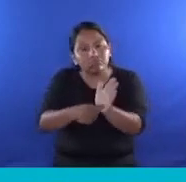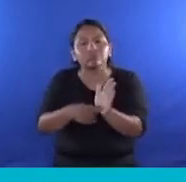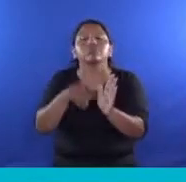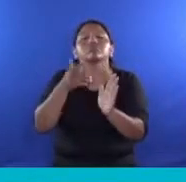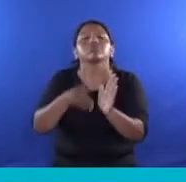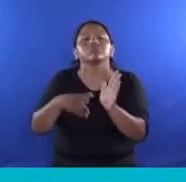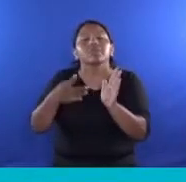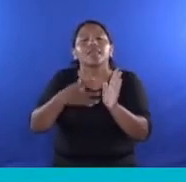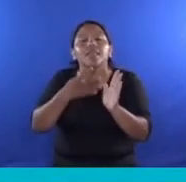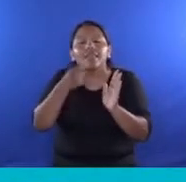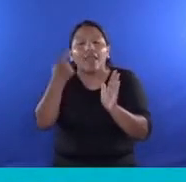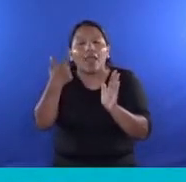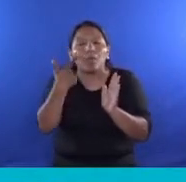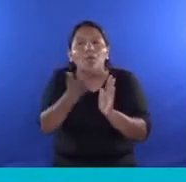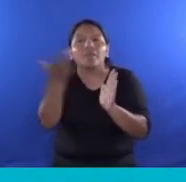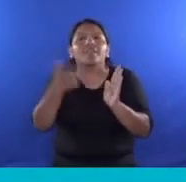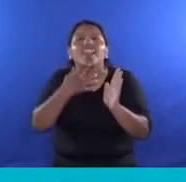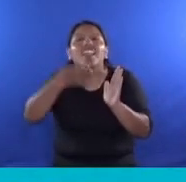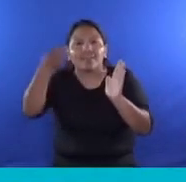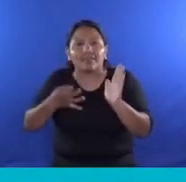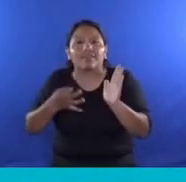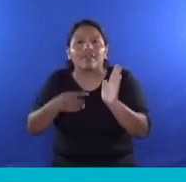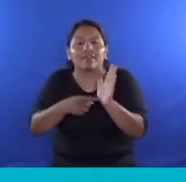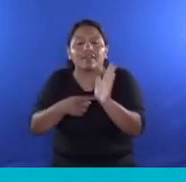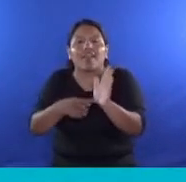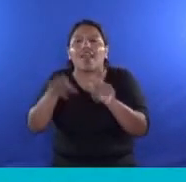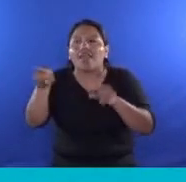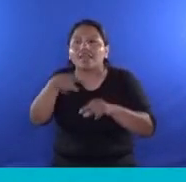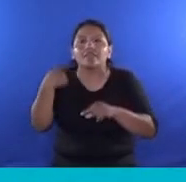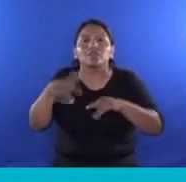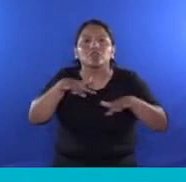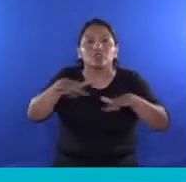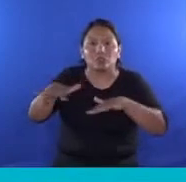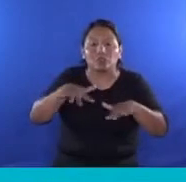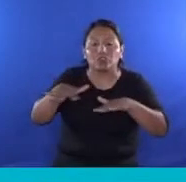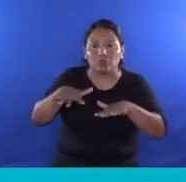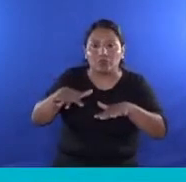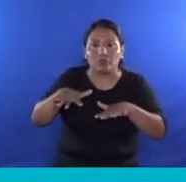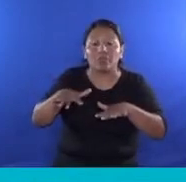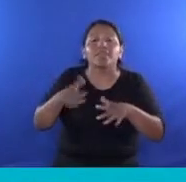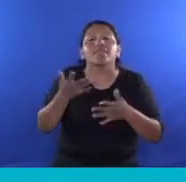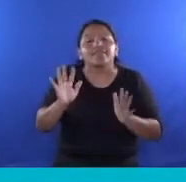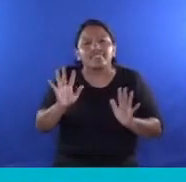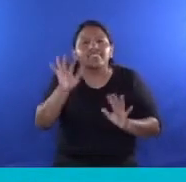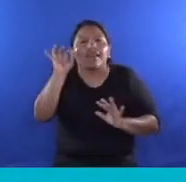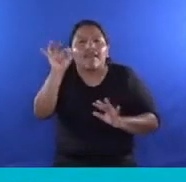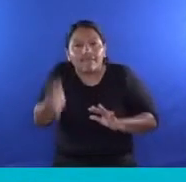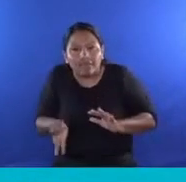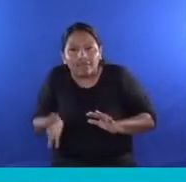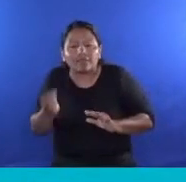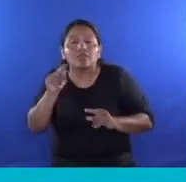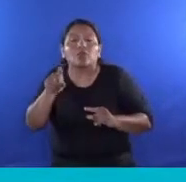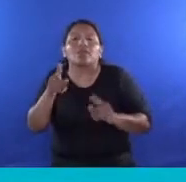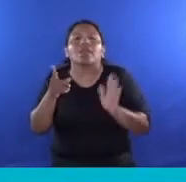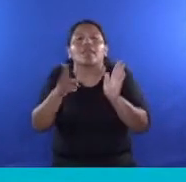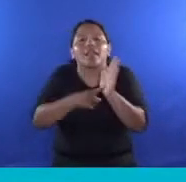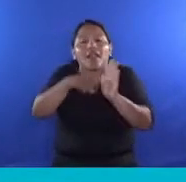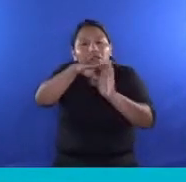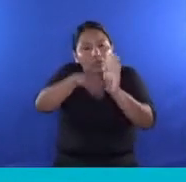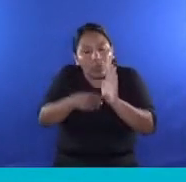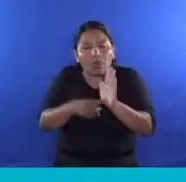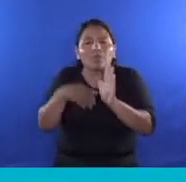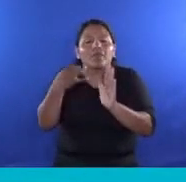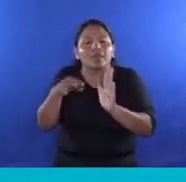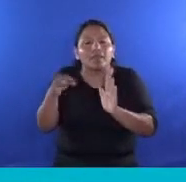un principio de realidad, presidente, a la situación que tenemos. Entendiendo también que las normas que deben regir a